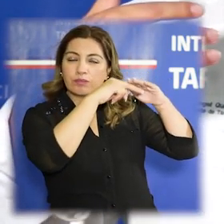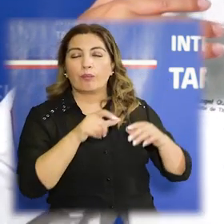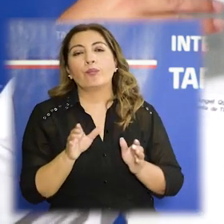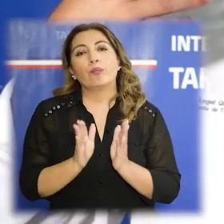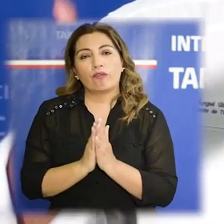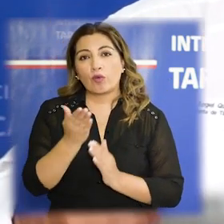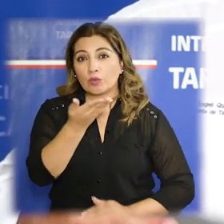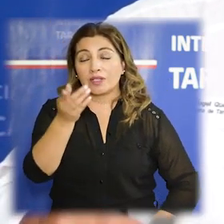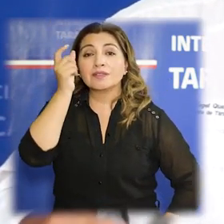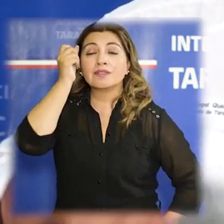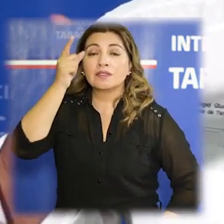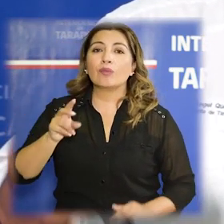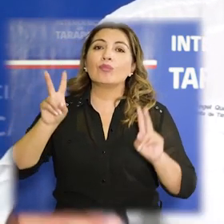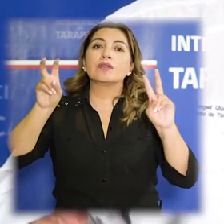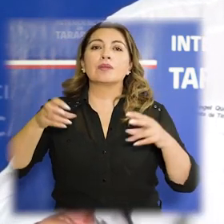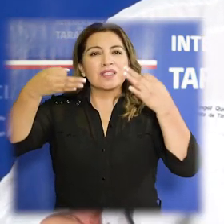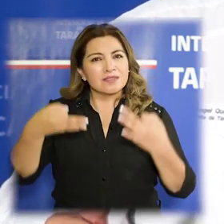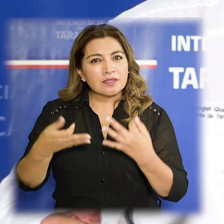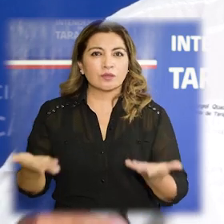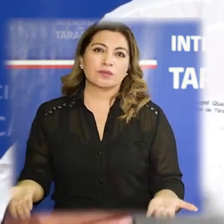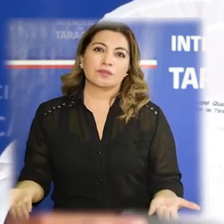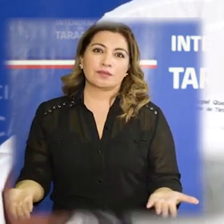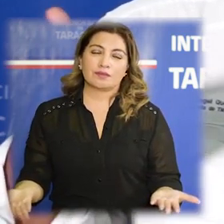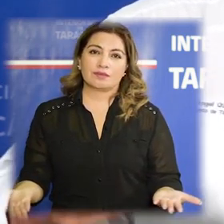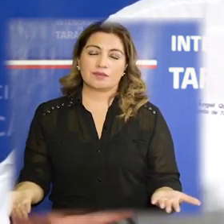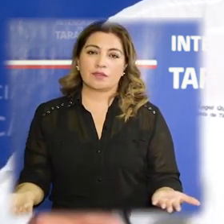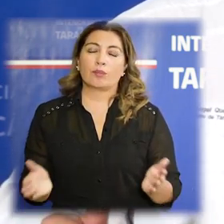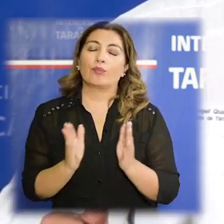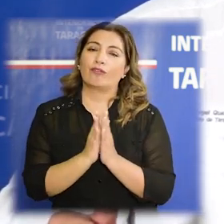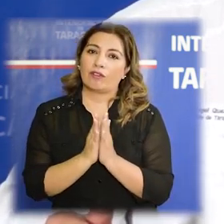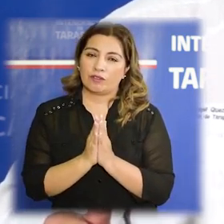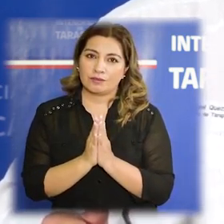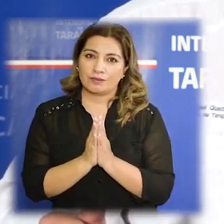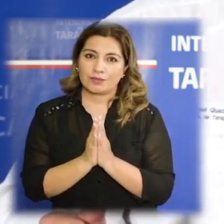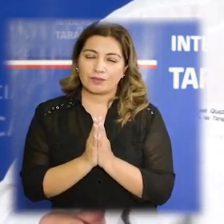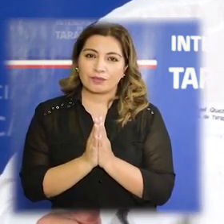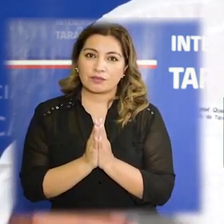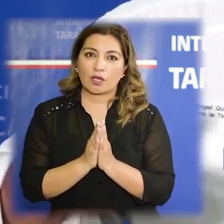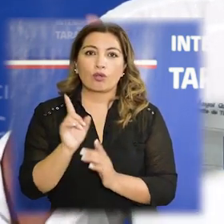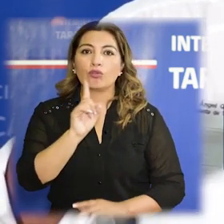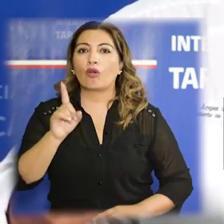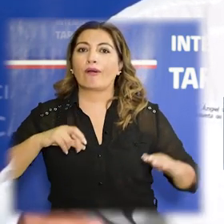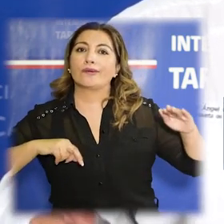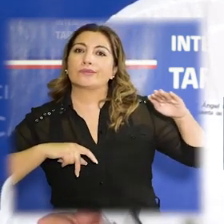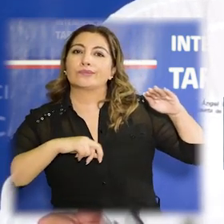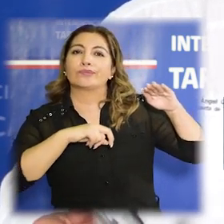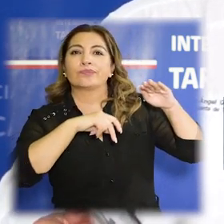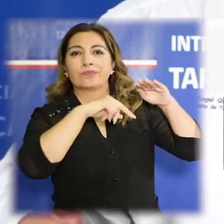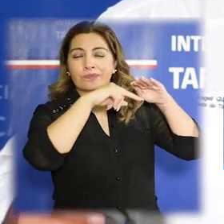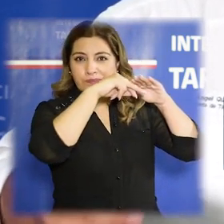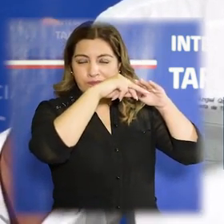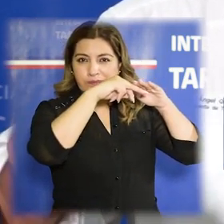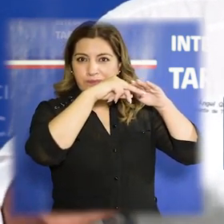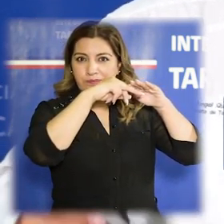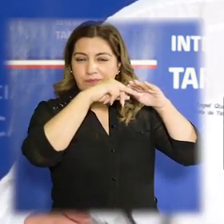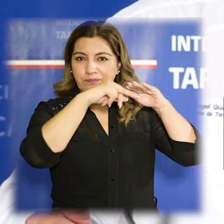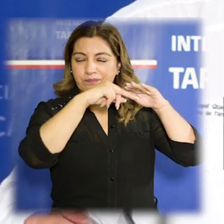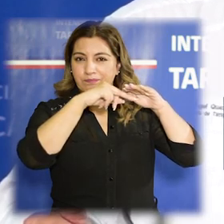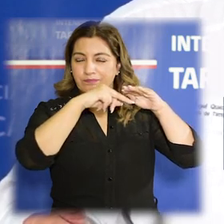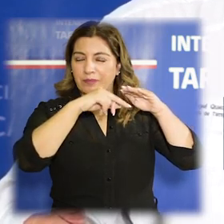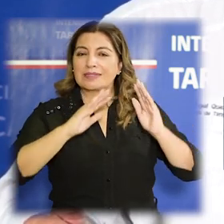que es por una medida de seguridad, que les pedimos, ¿no es cierto?, que no concurran a ese lugar como